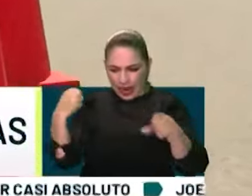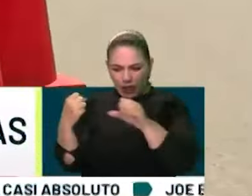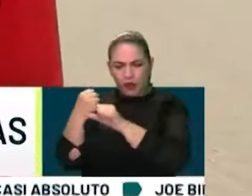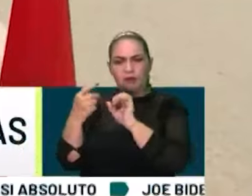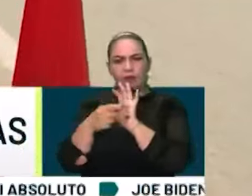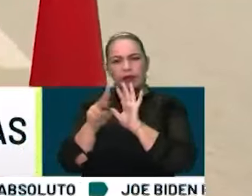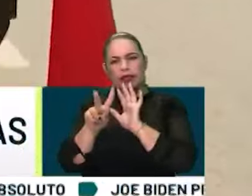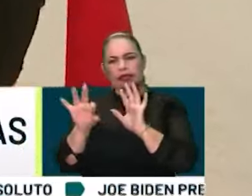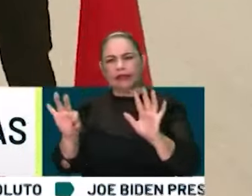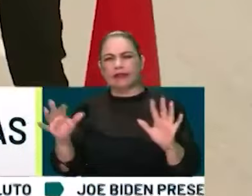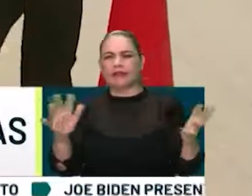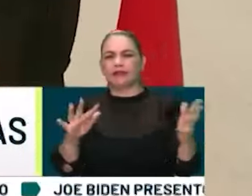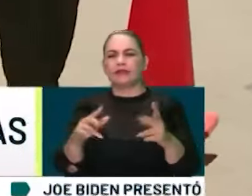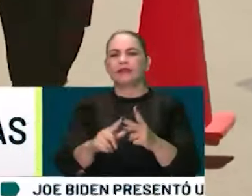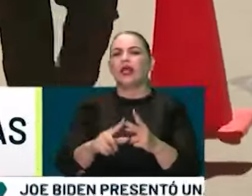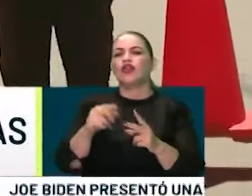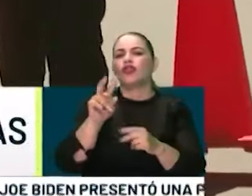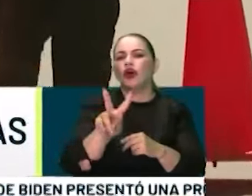que salieron cerca de